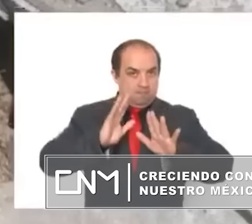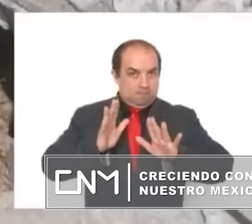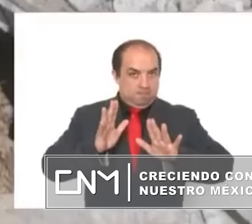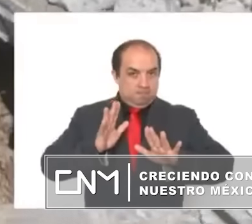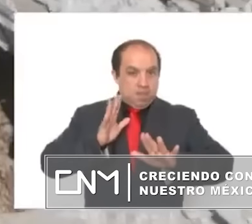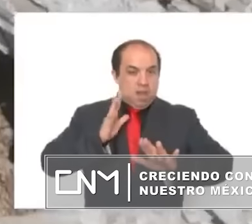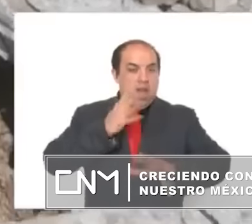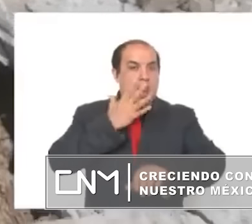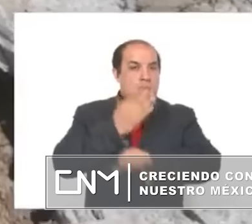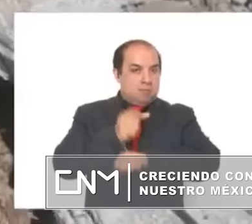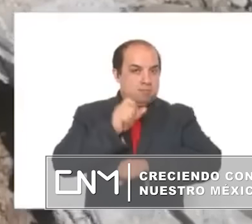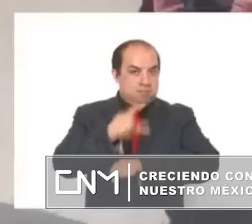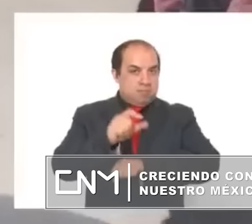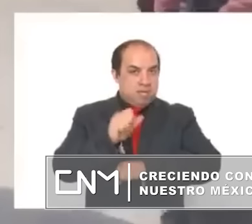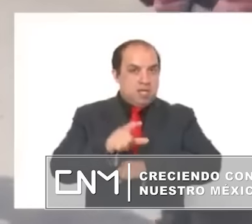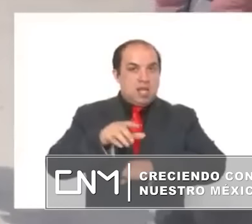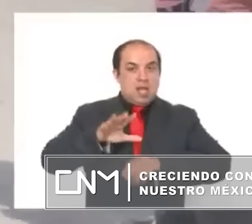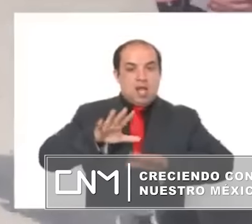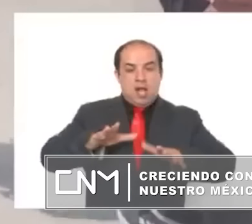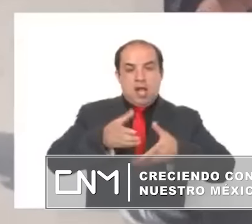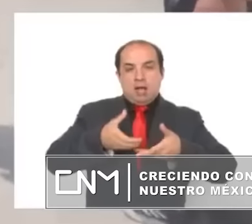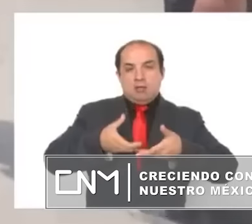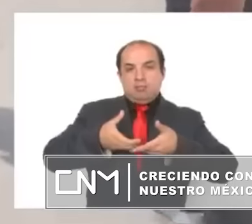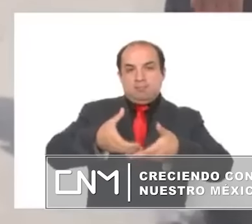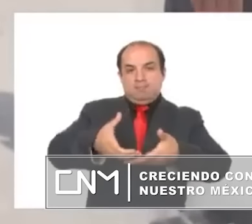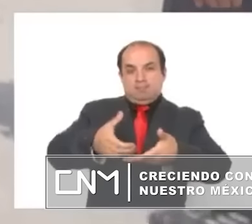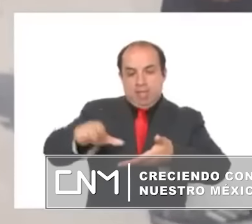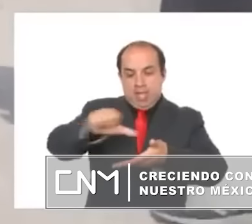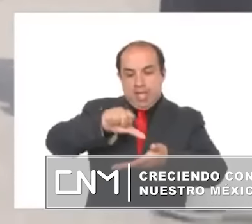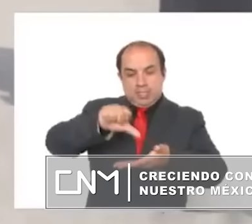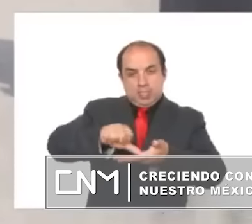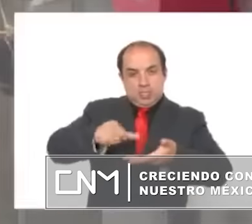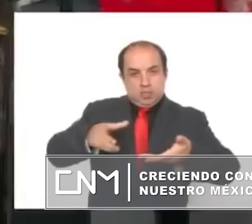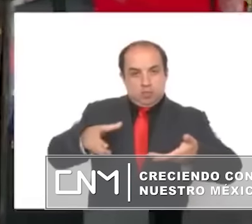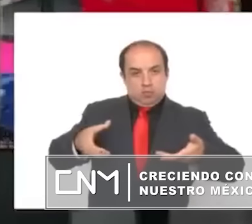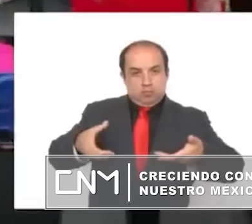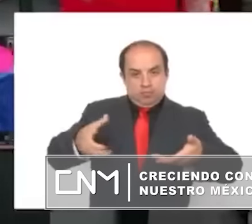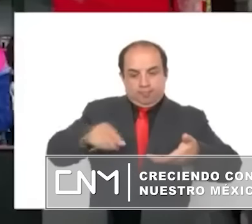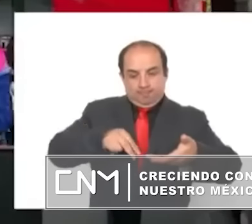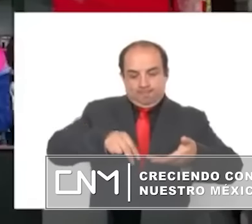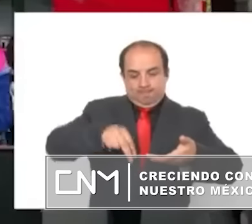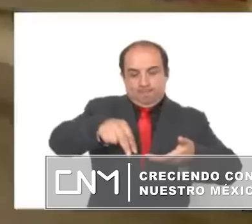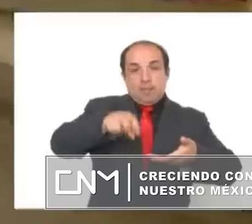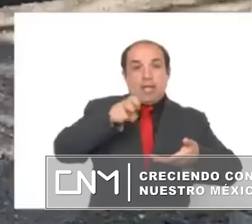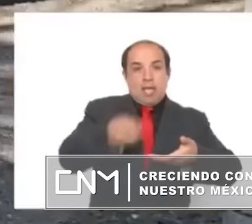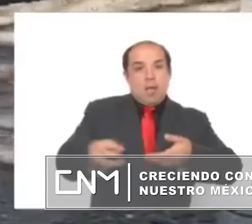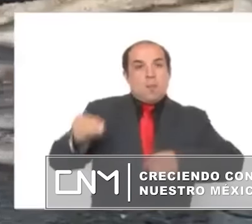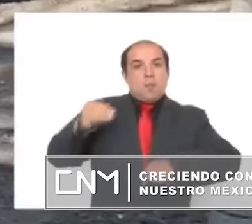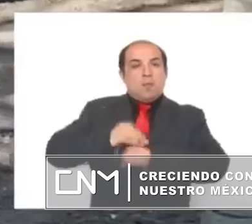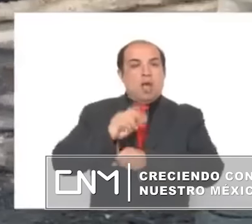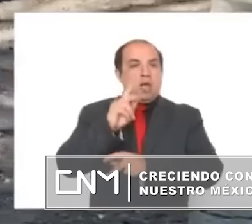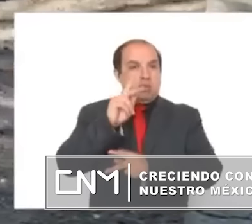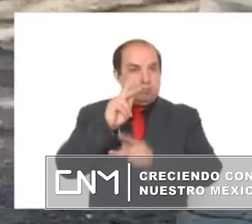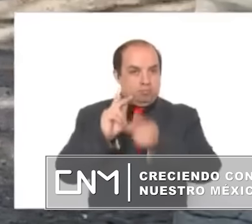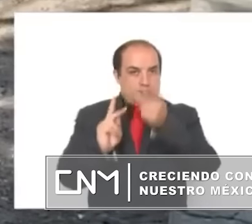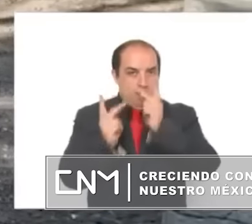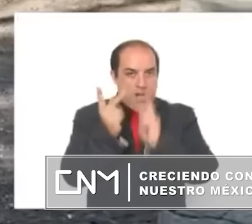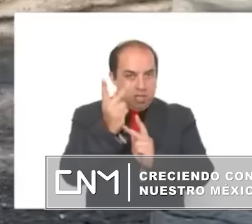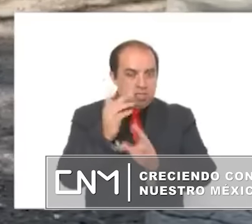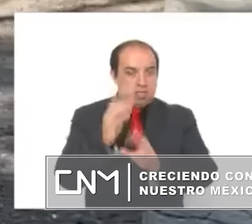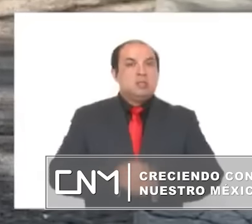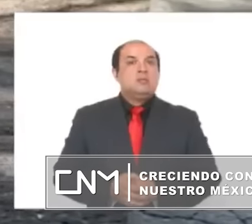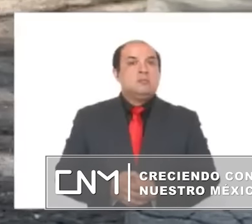accesibilidad universal y configuraciones de cruceros seguros en cada una de las estaciones. Entre otros trabajos complementarios, desde Eje 10